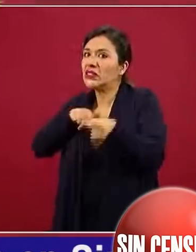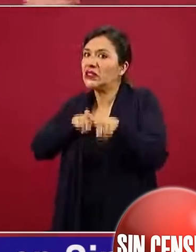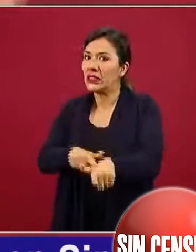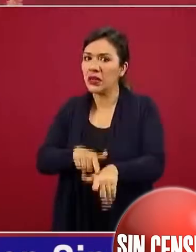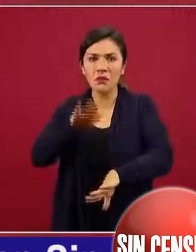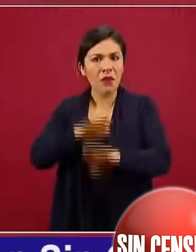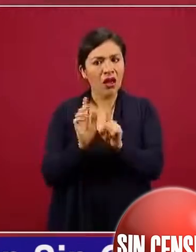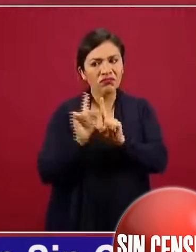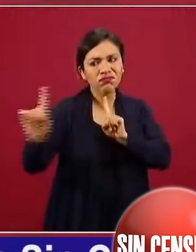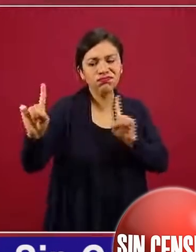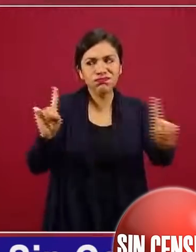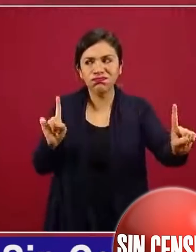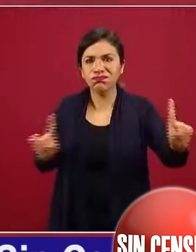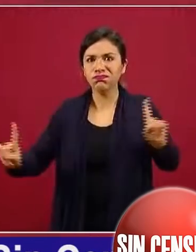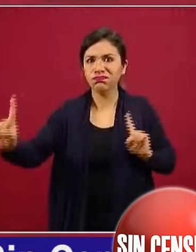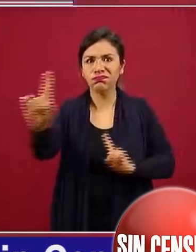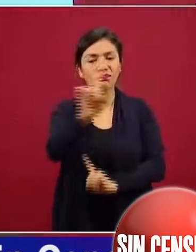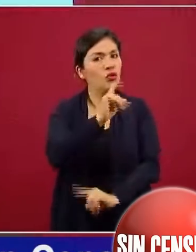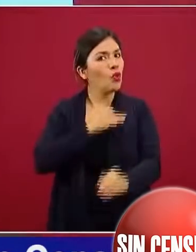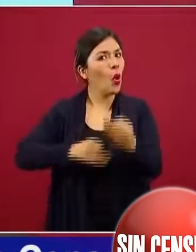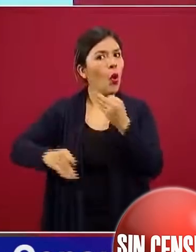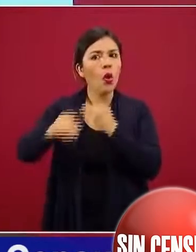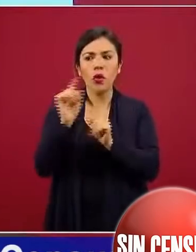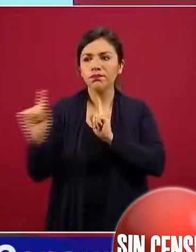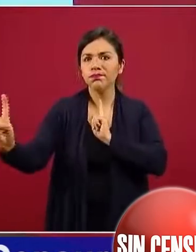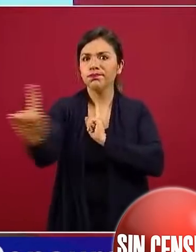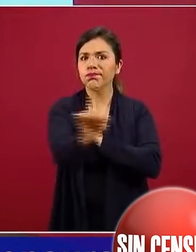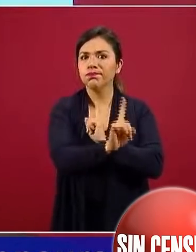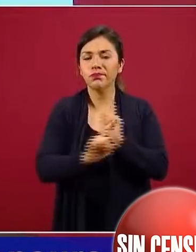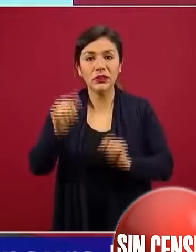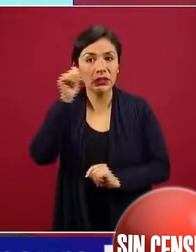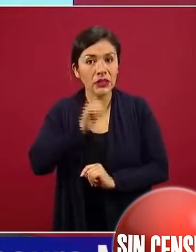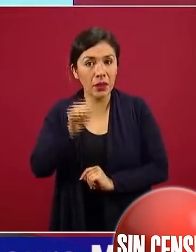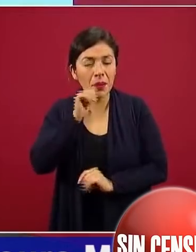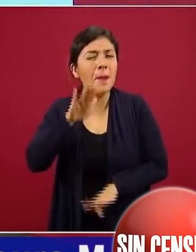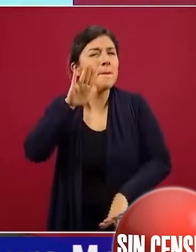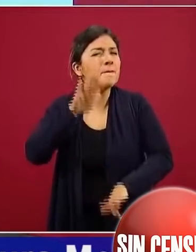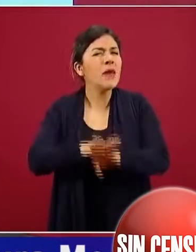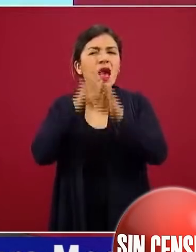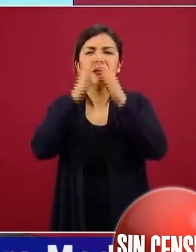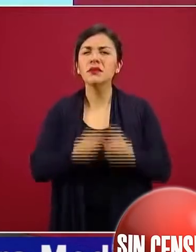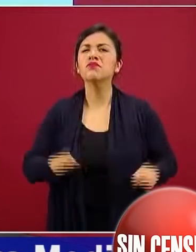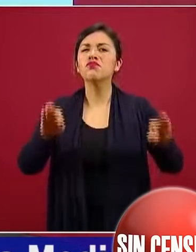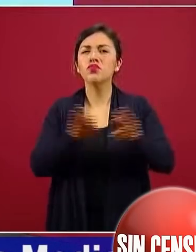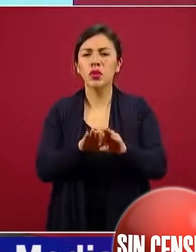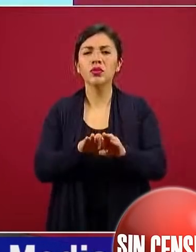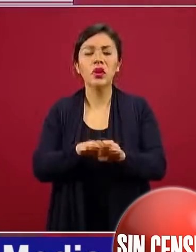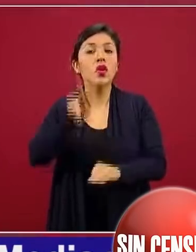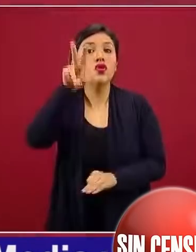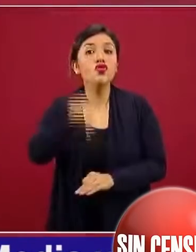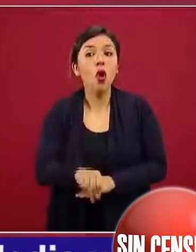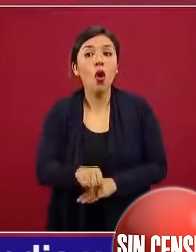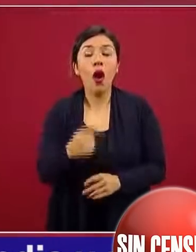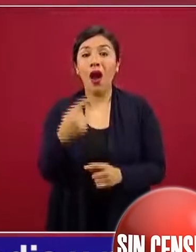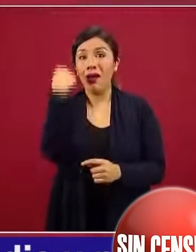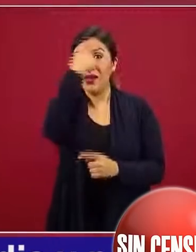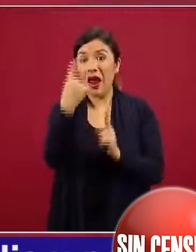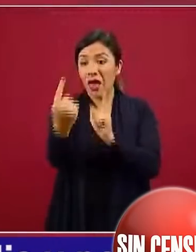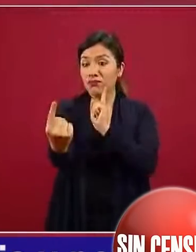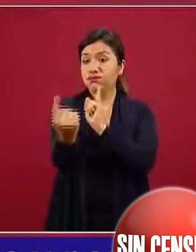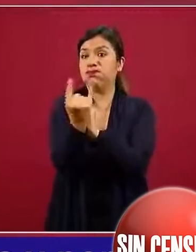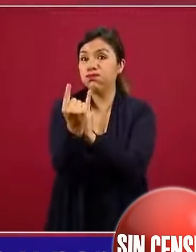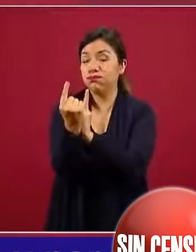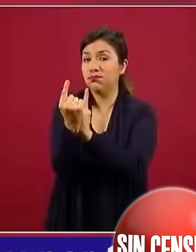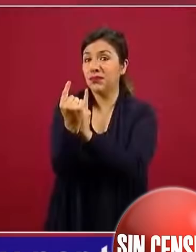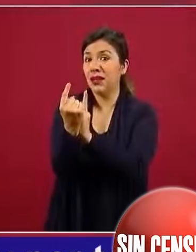a distancia física unos de otros, específicamente no estar cara a cara a